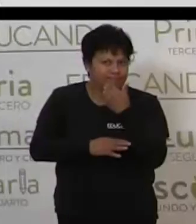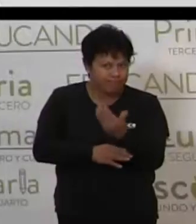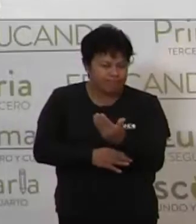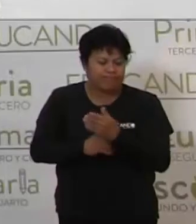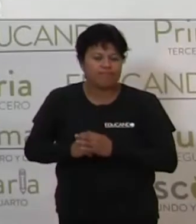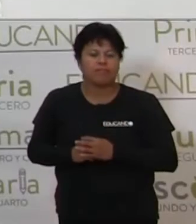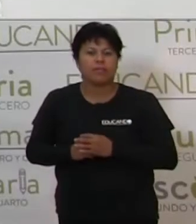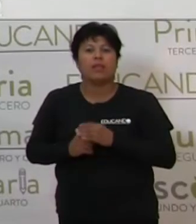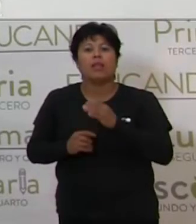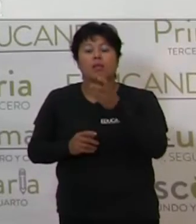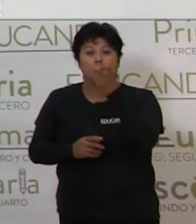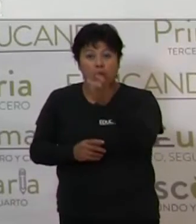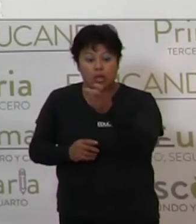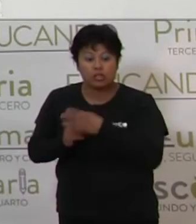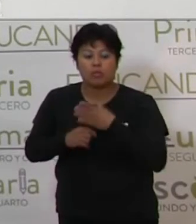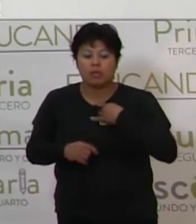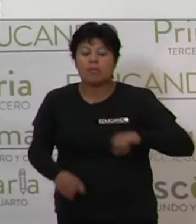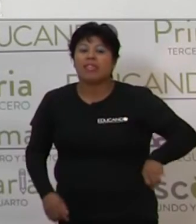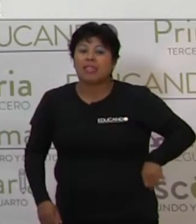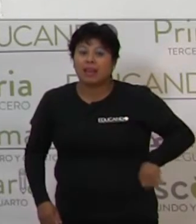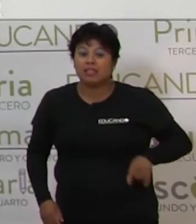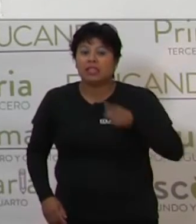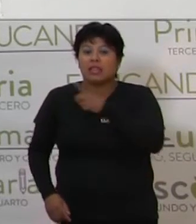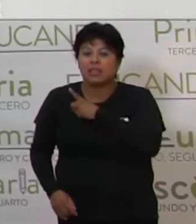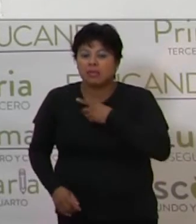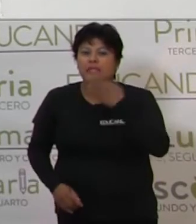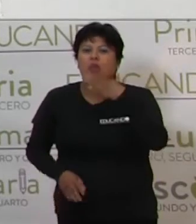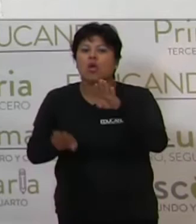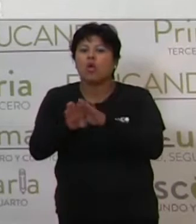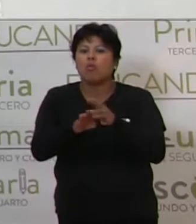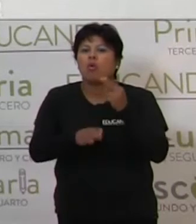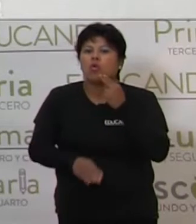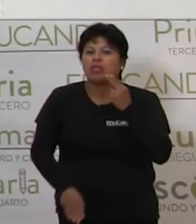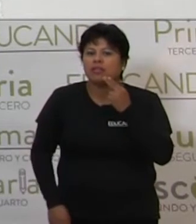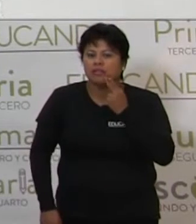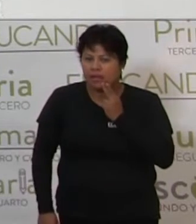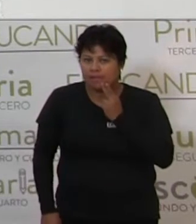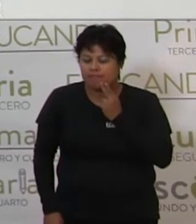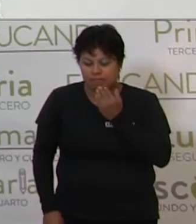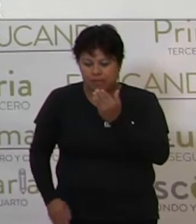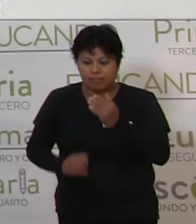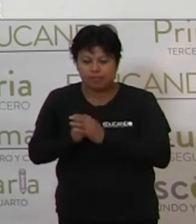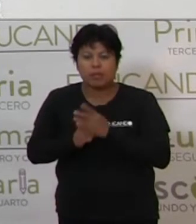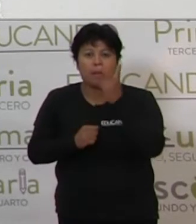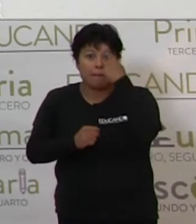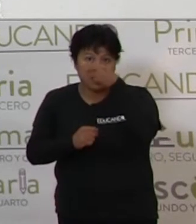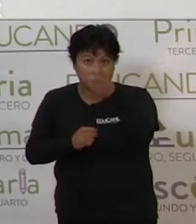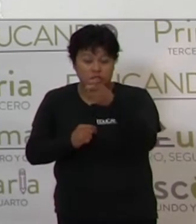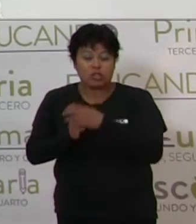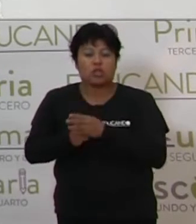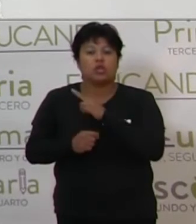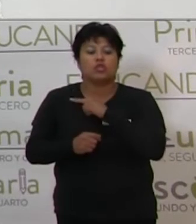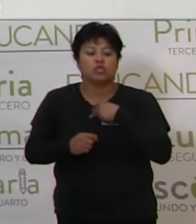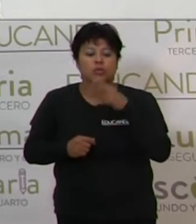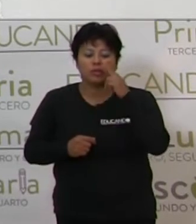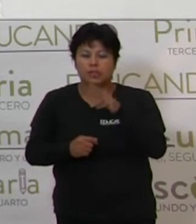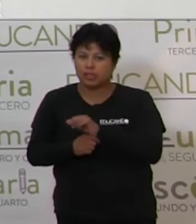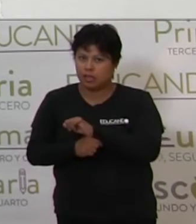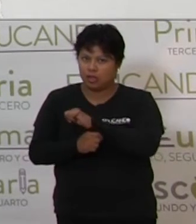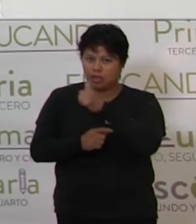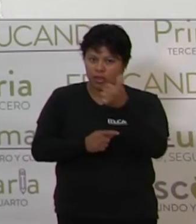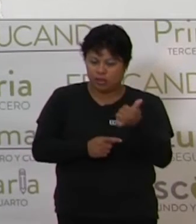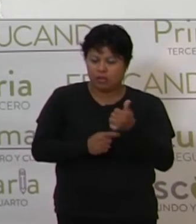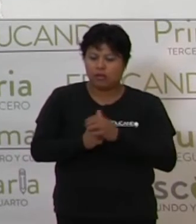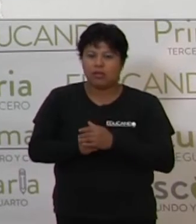¿verdad? Entonces por eso me interesa que ustedes sepan cómo utilizarlos. Bien, para eso entonces vamos a ver la